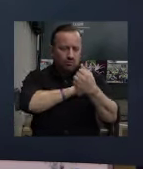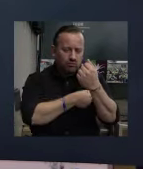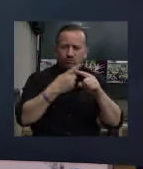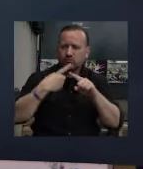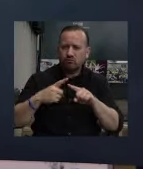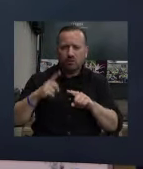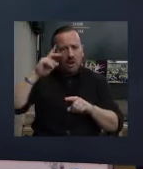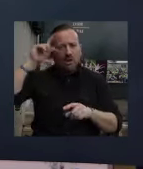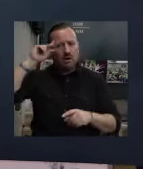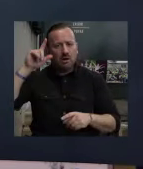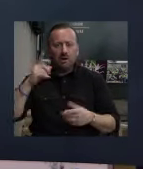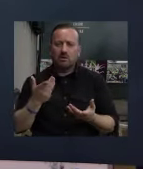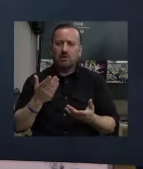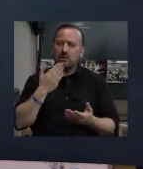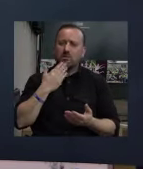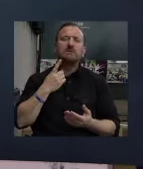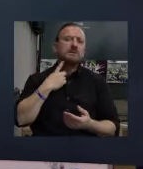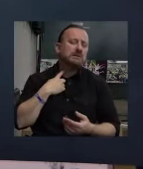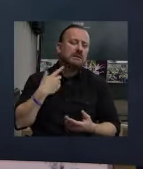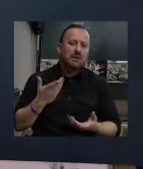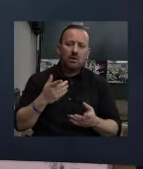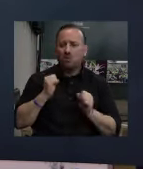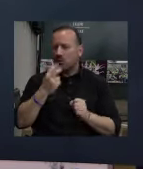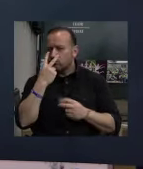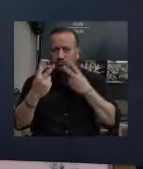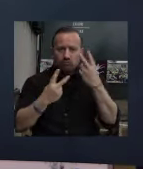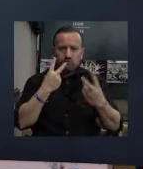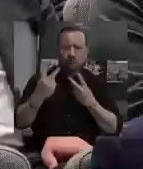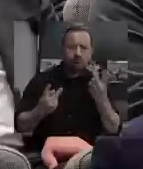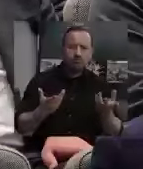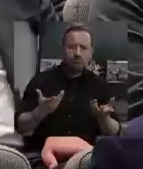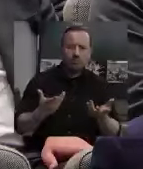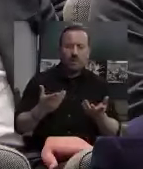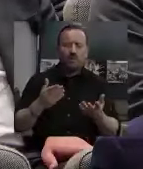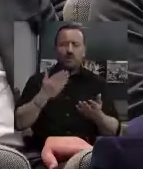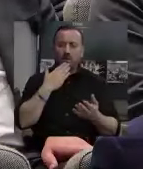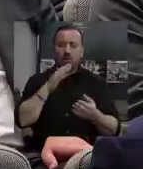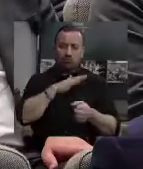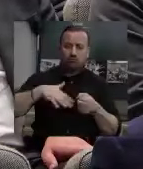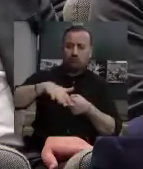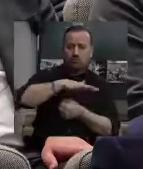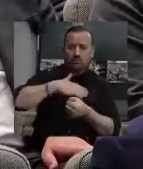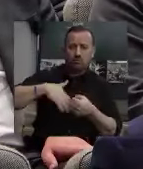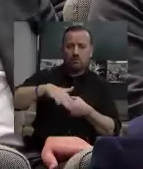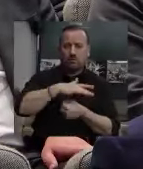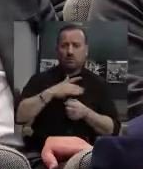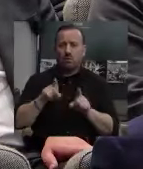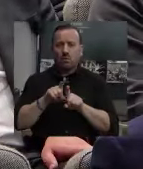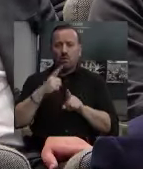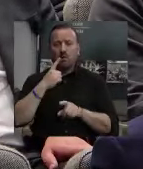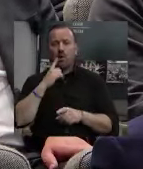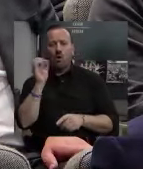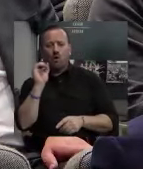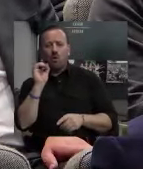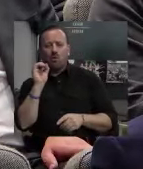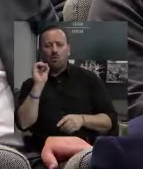iniciativas y este tema también es interesante o sea es interesante poder mirar justamente la nuestro entorno digamos con con una perspectiva de